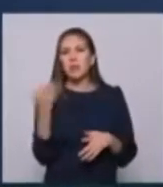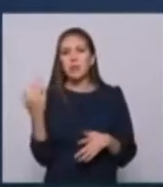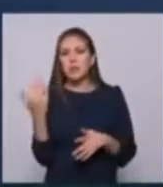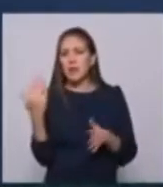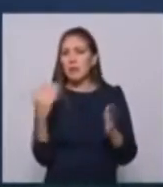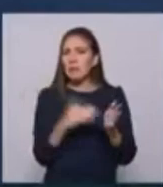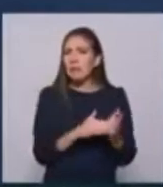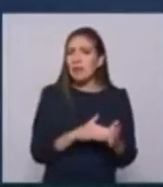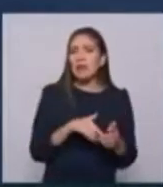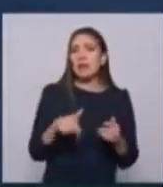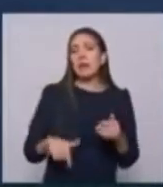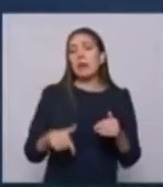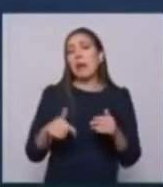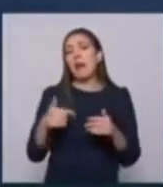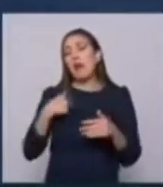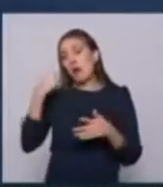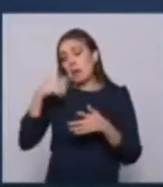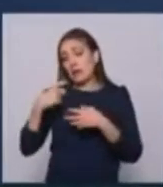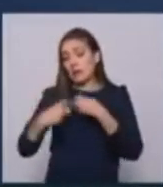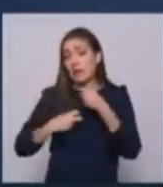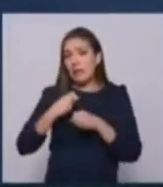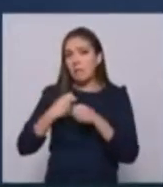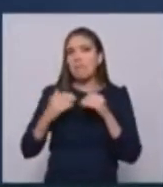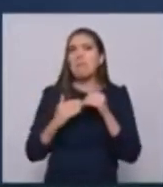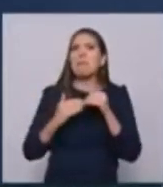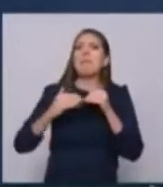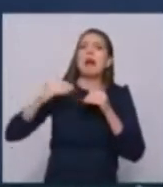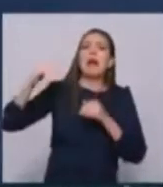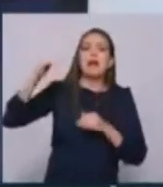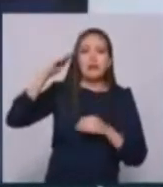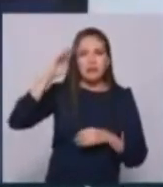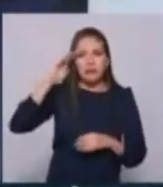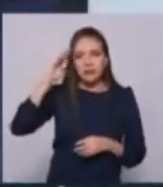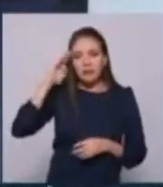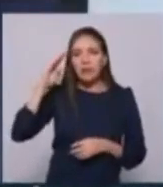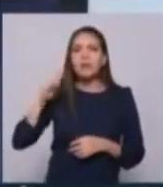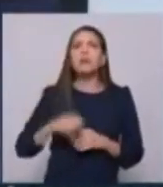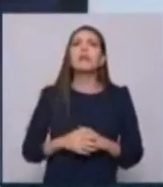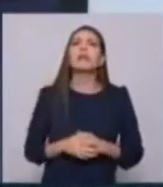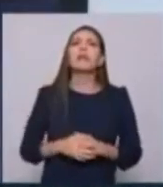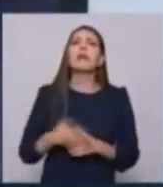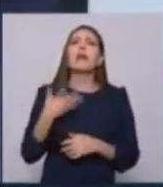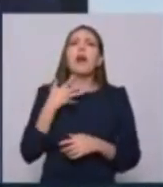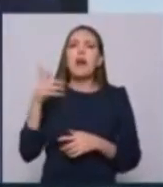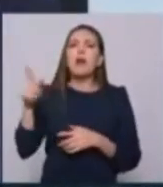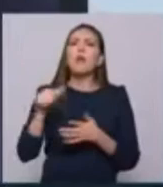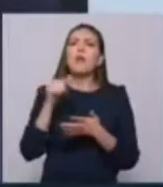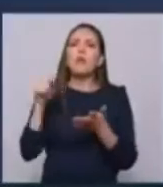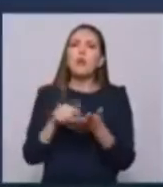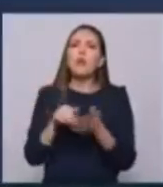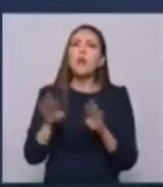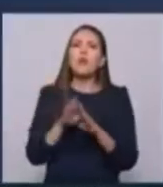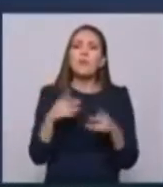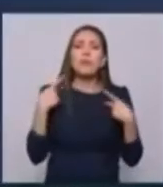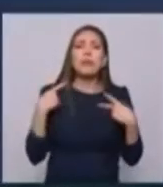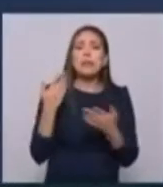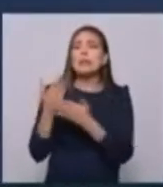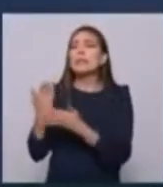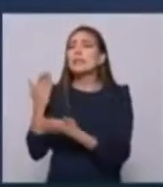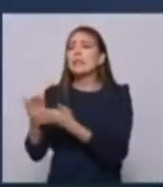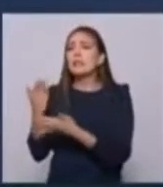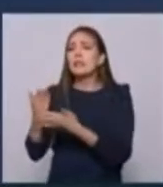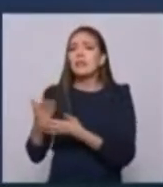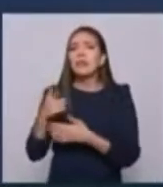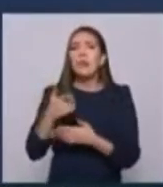año obviamente vamos a superar las cifras. Tenemos un COMAR, un centro donde se hacen las peticiones para refugiados,